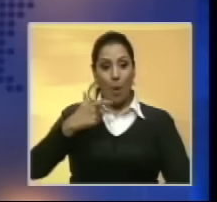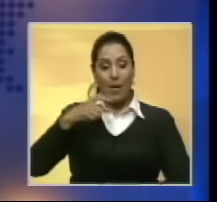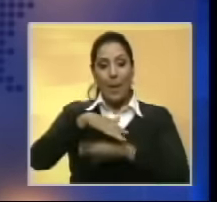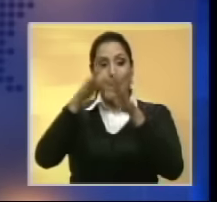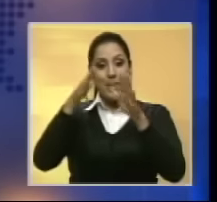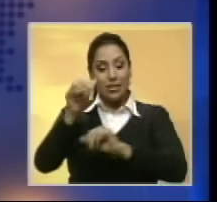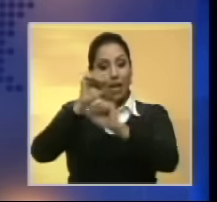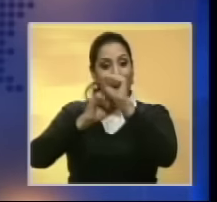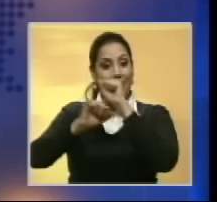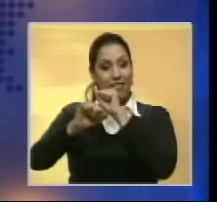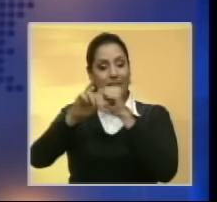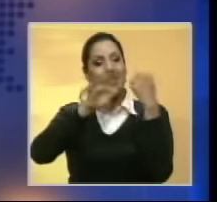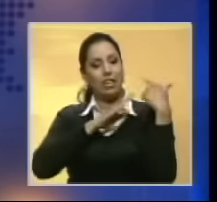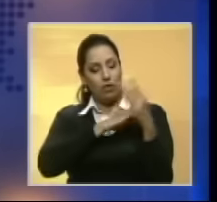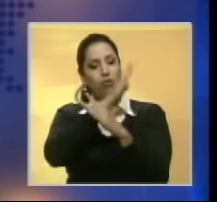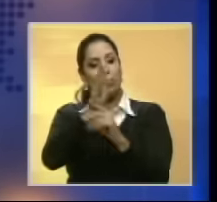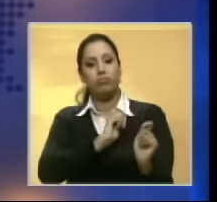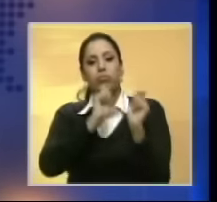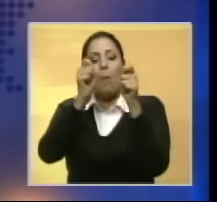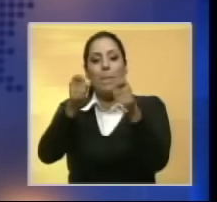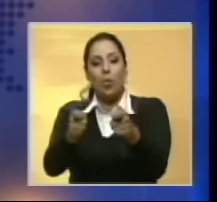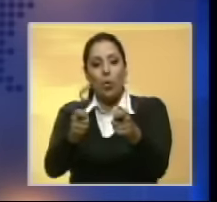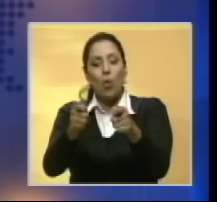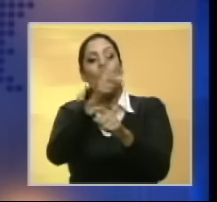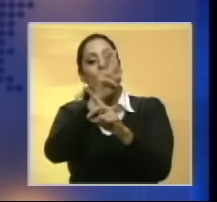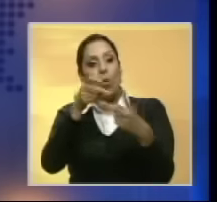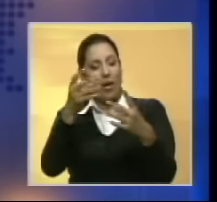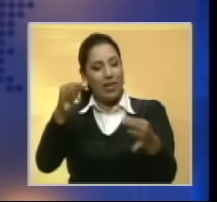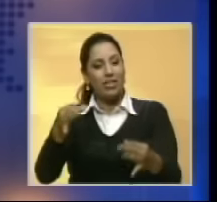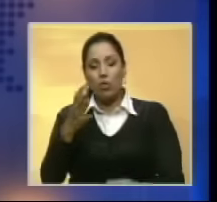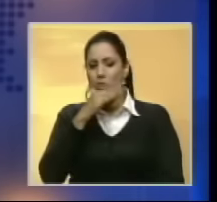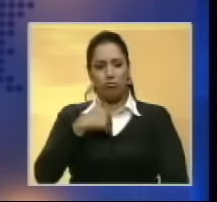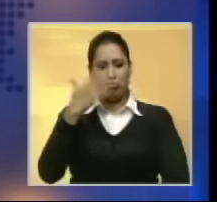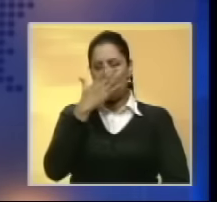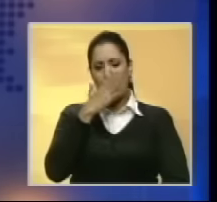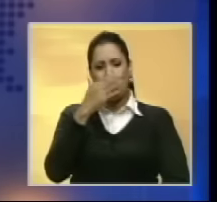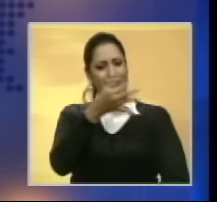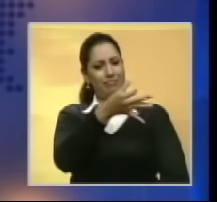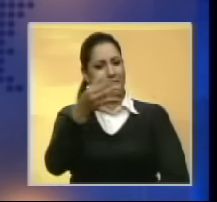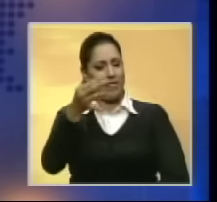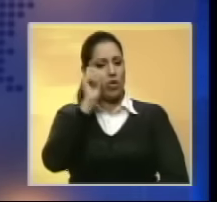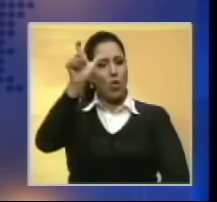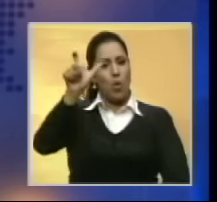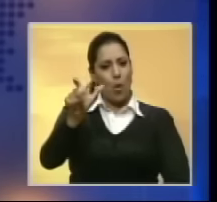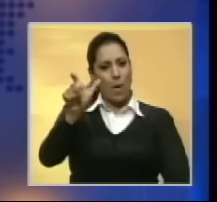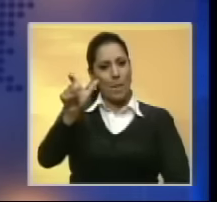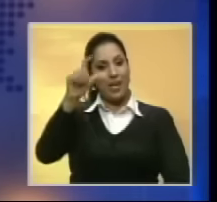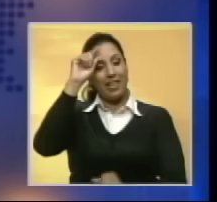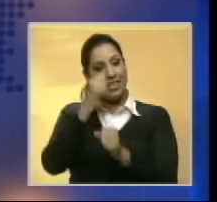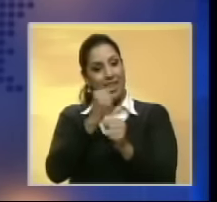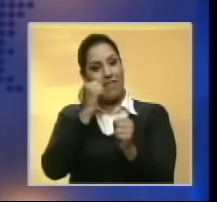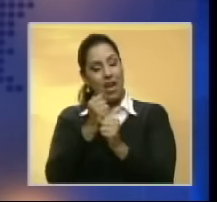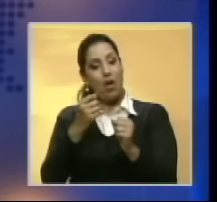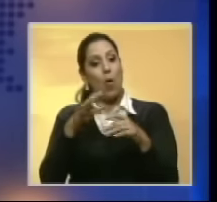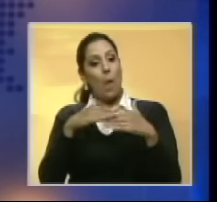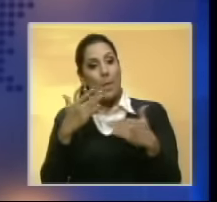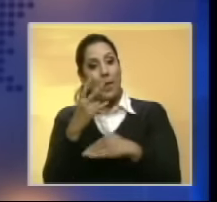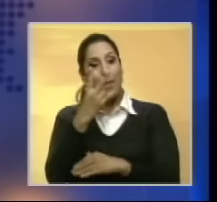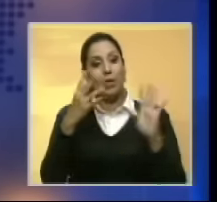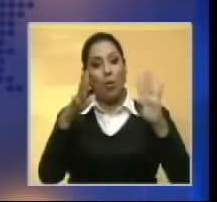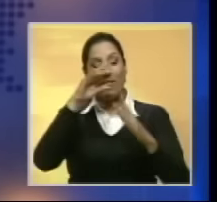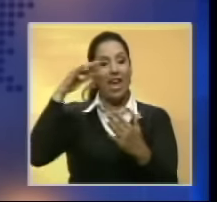ministro de la Defensa, estuvo en el acto de transmisión de mando y aseguró que no tiene duda del éxito de Alessandrello en su gestión debido a